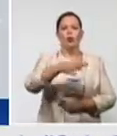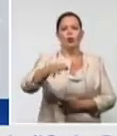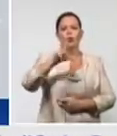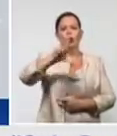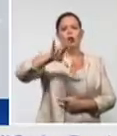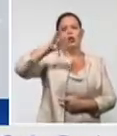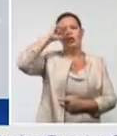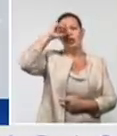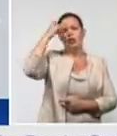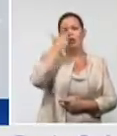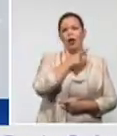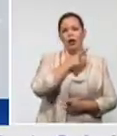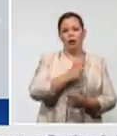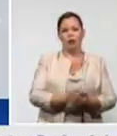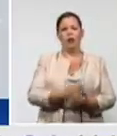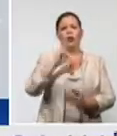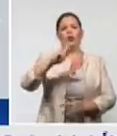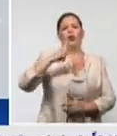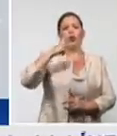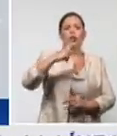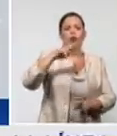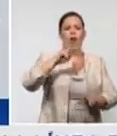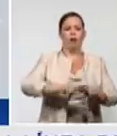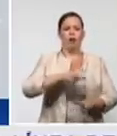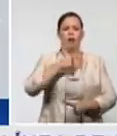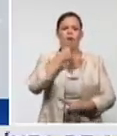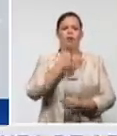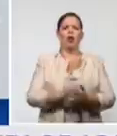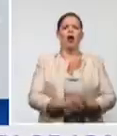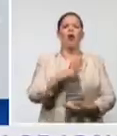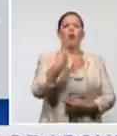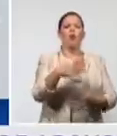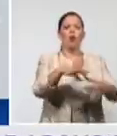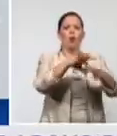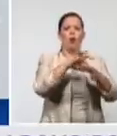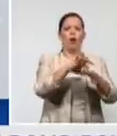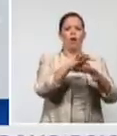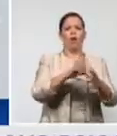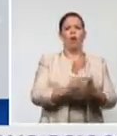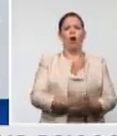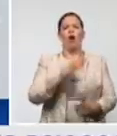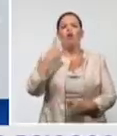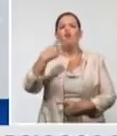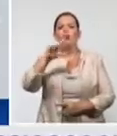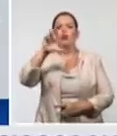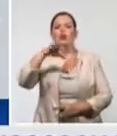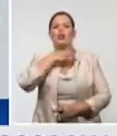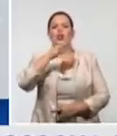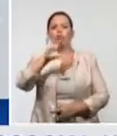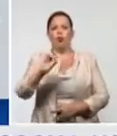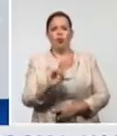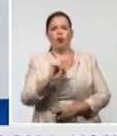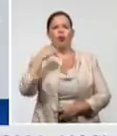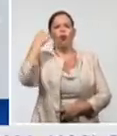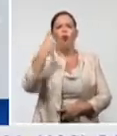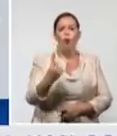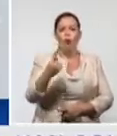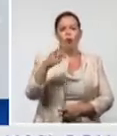Vieja, un caso de Guanabacoa, un caso del Cerro y un caso de Marianao,